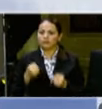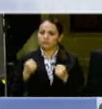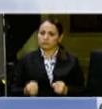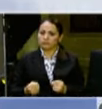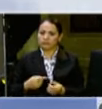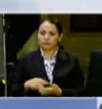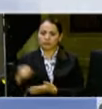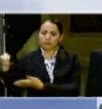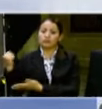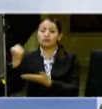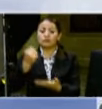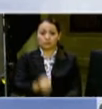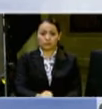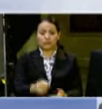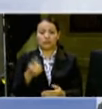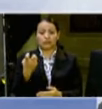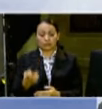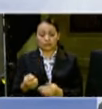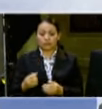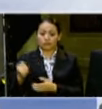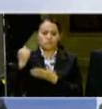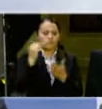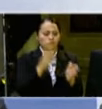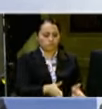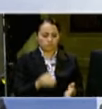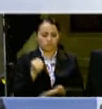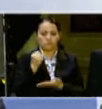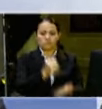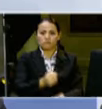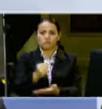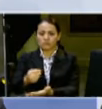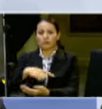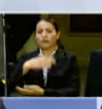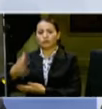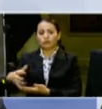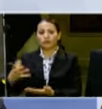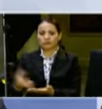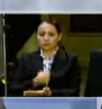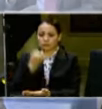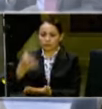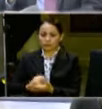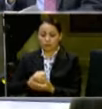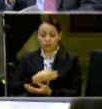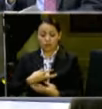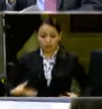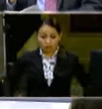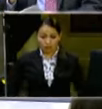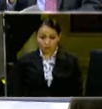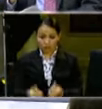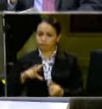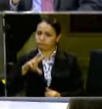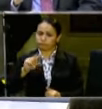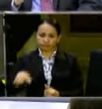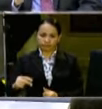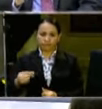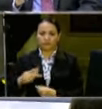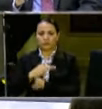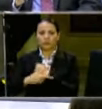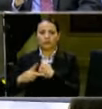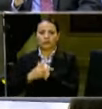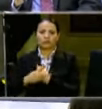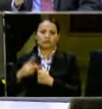estos recursos invertidos son justamente eso, una inversión y no un gasto. Tener una política exterior más activa, y ahí